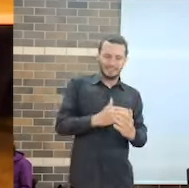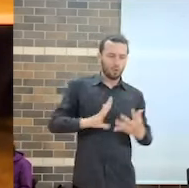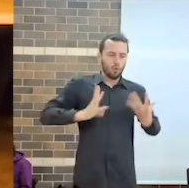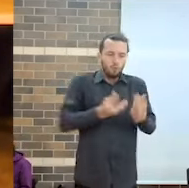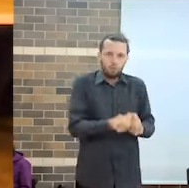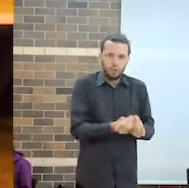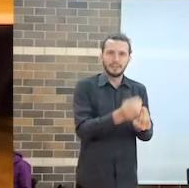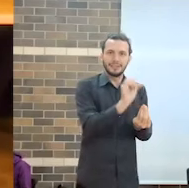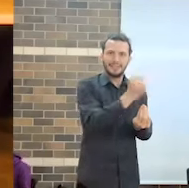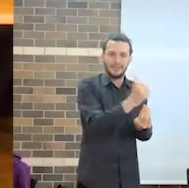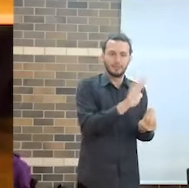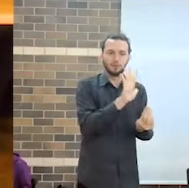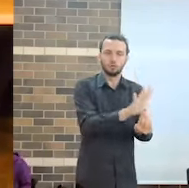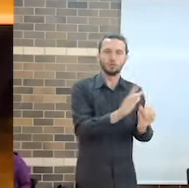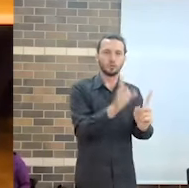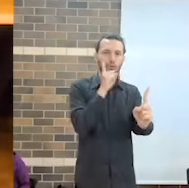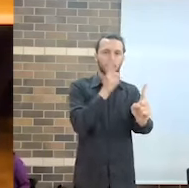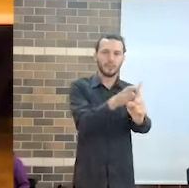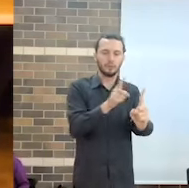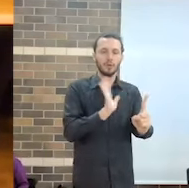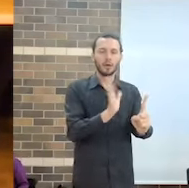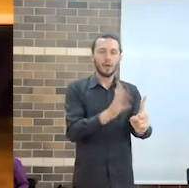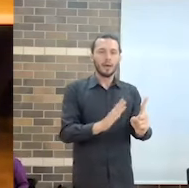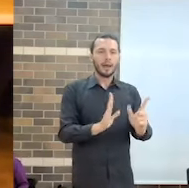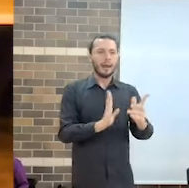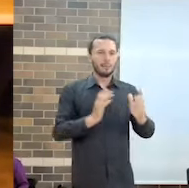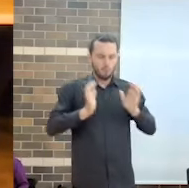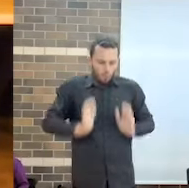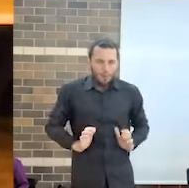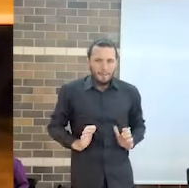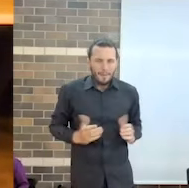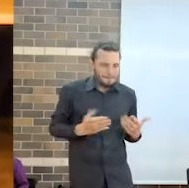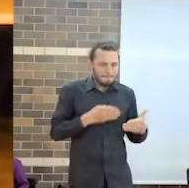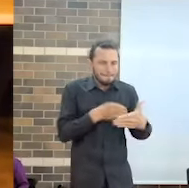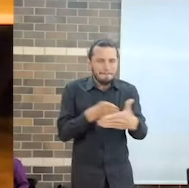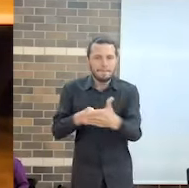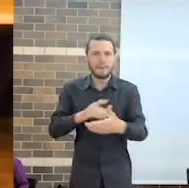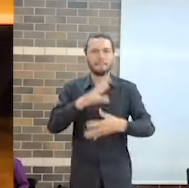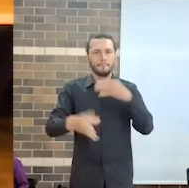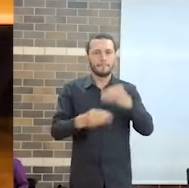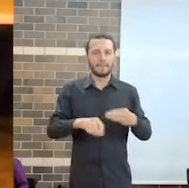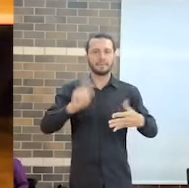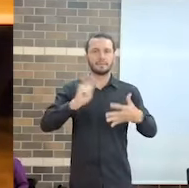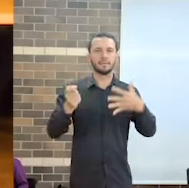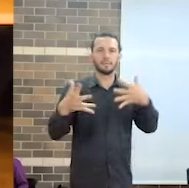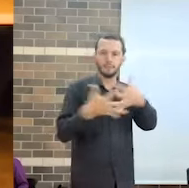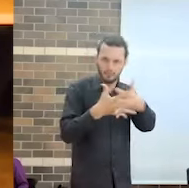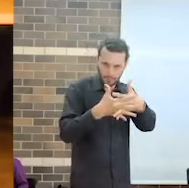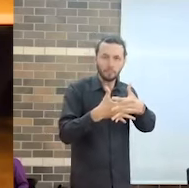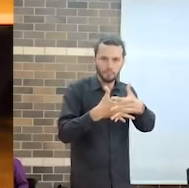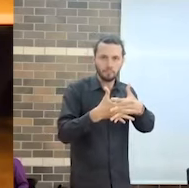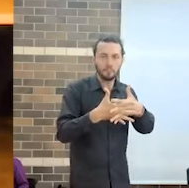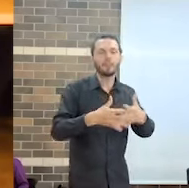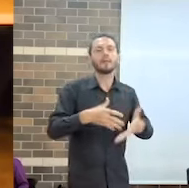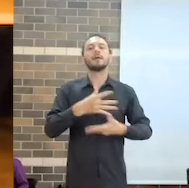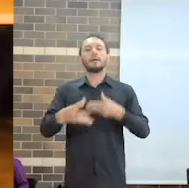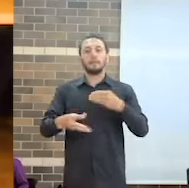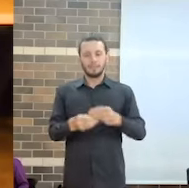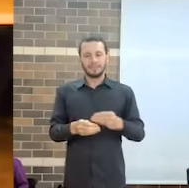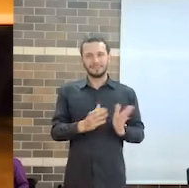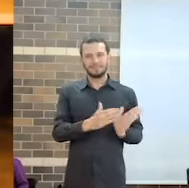y ajustes razonables. También vivimos la, barre- la juntanza